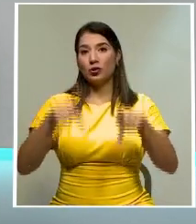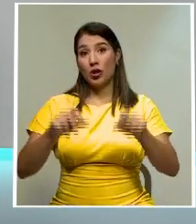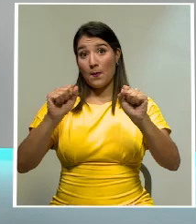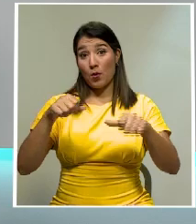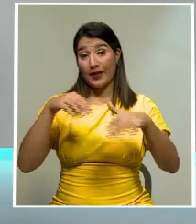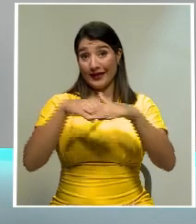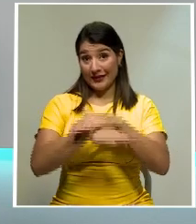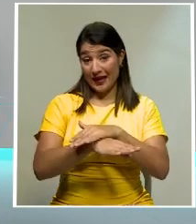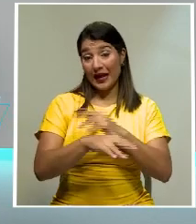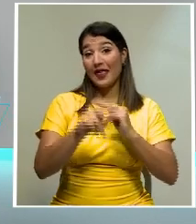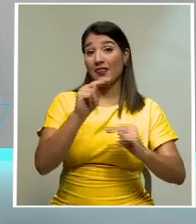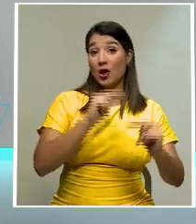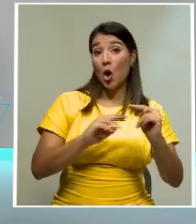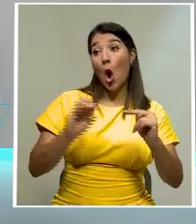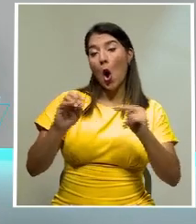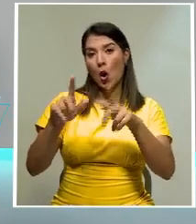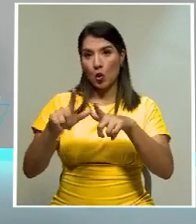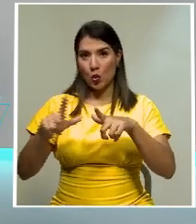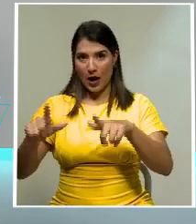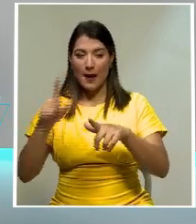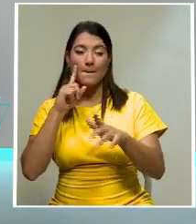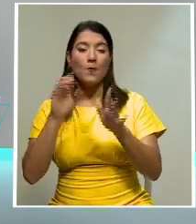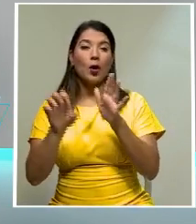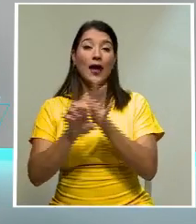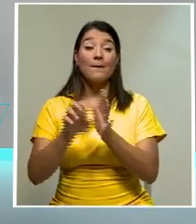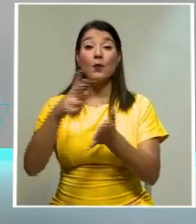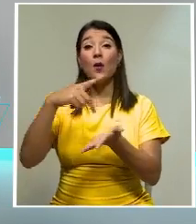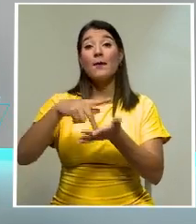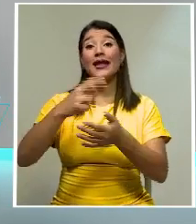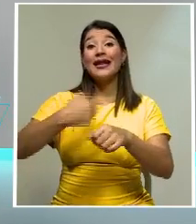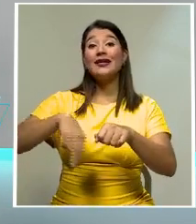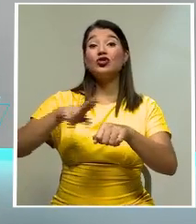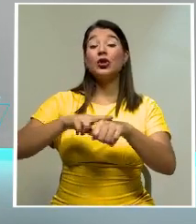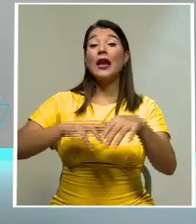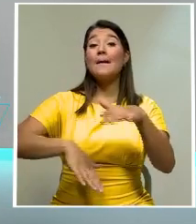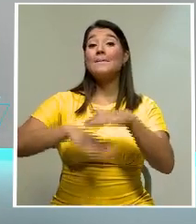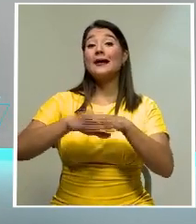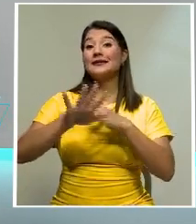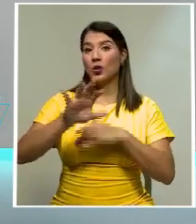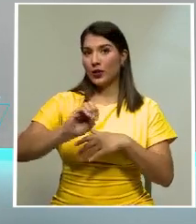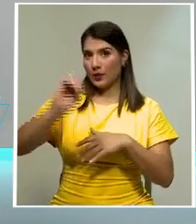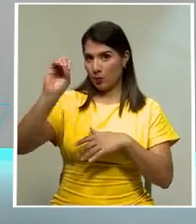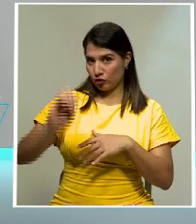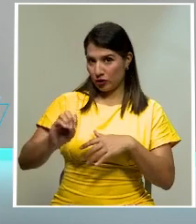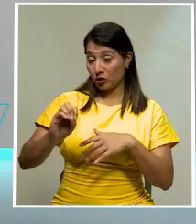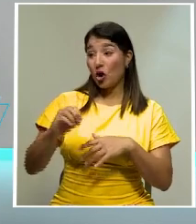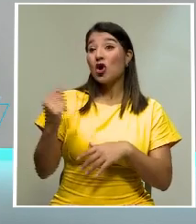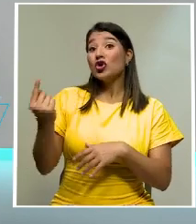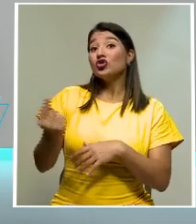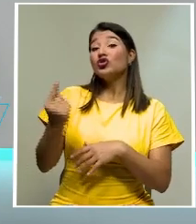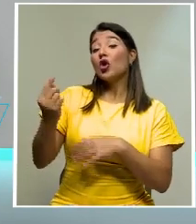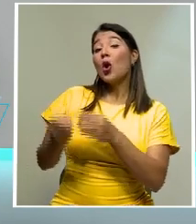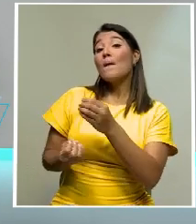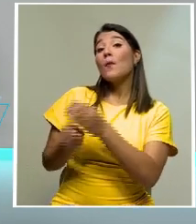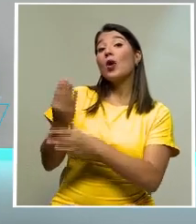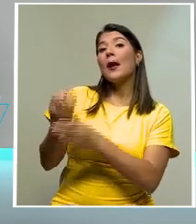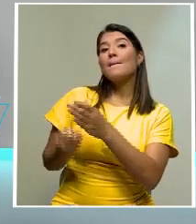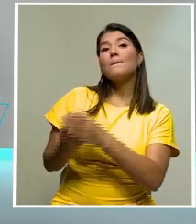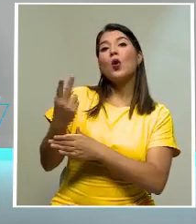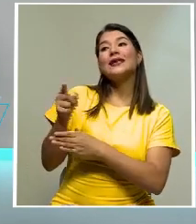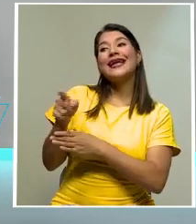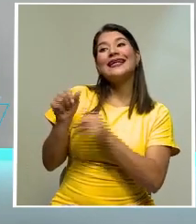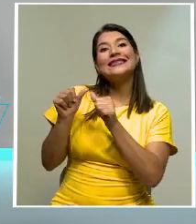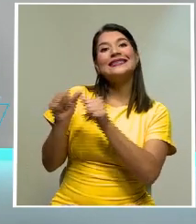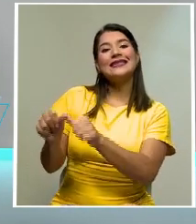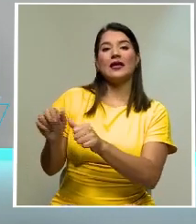cual los parques nacionales tendrán su capacidad, que será el 50%, con excepción del volcán Poás, que se mantiene tal y como se venía realizando.